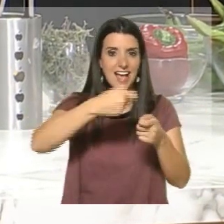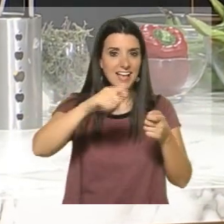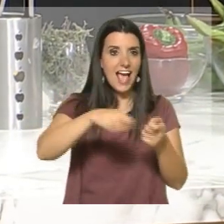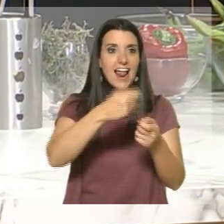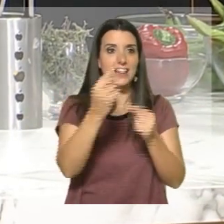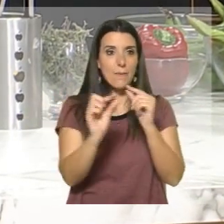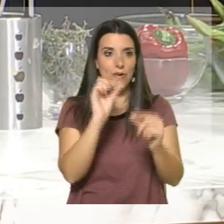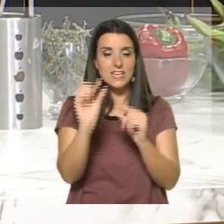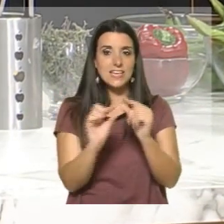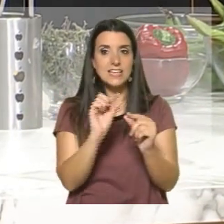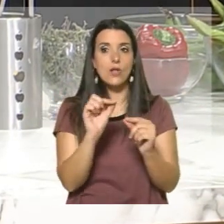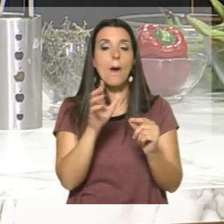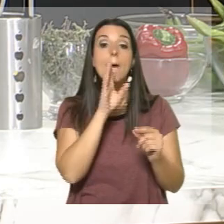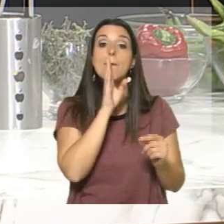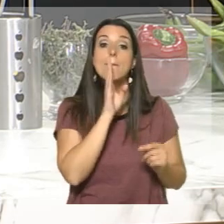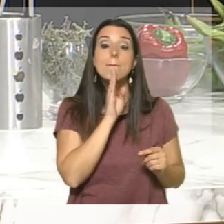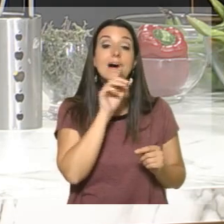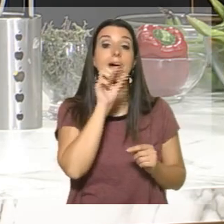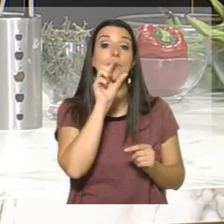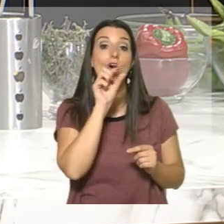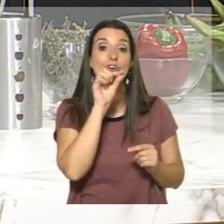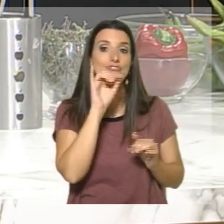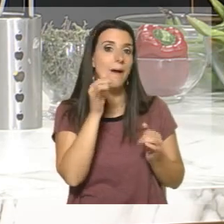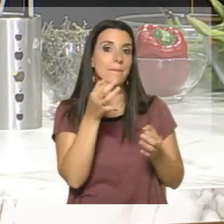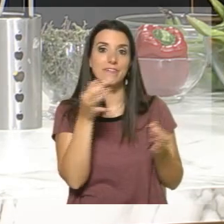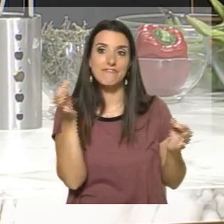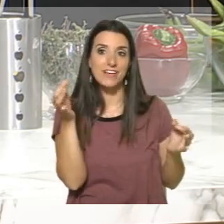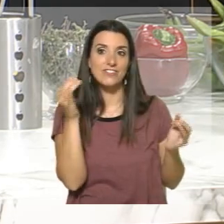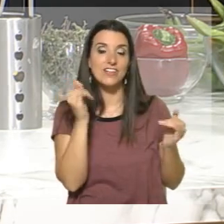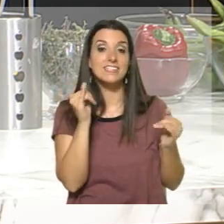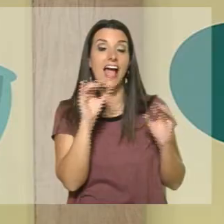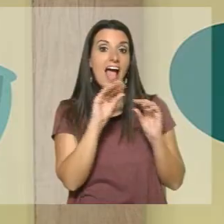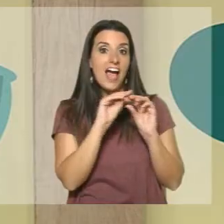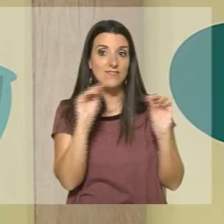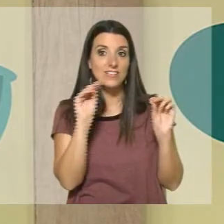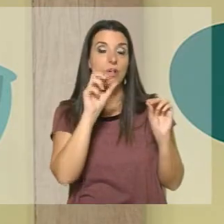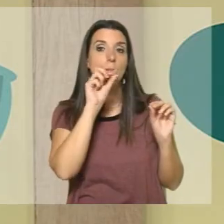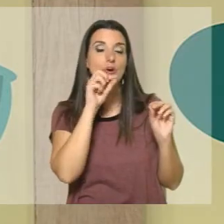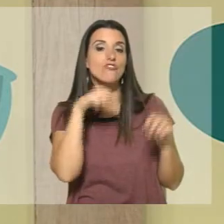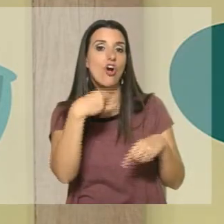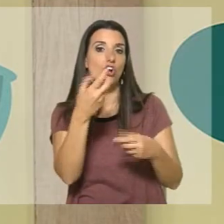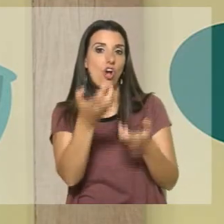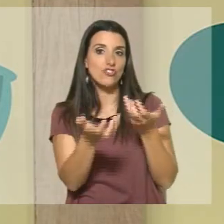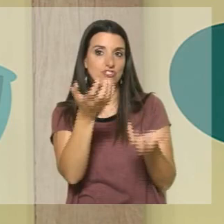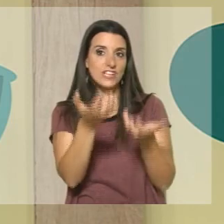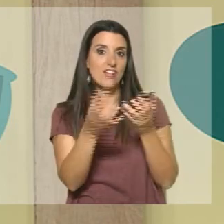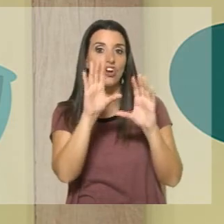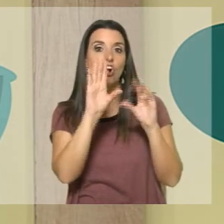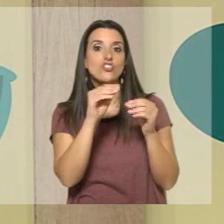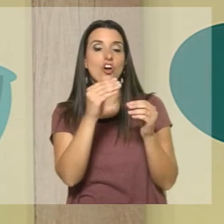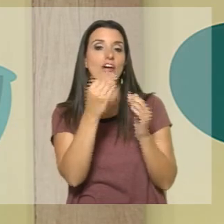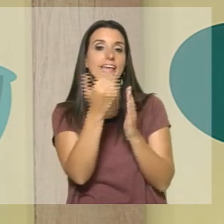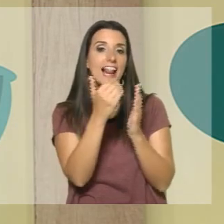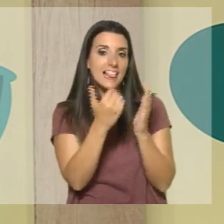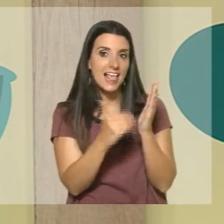raspando. Con paciencia. Y el pollo que ya está espectacular, ¿eh? Recordamos ya lo que lo dejamos que se seguía cocinando con todos los ingredientes. Que el pollo